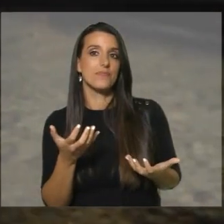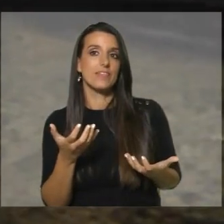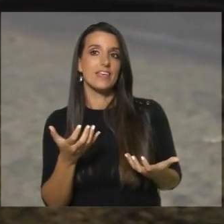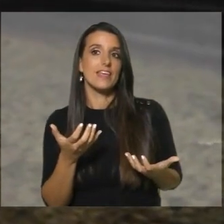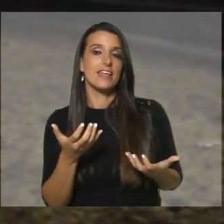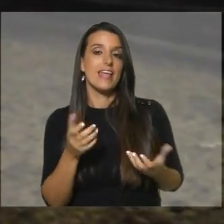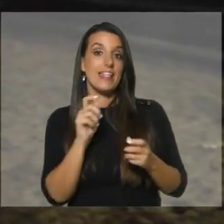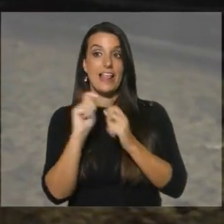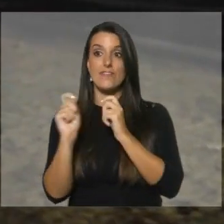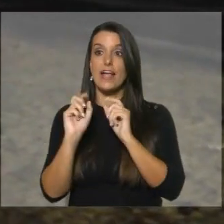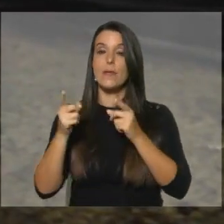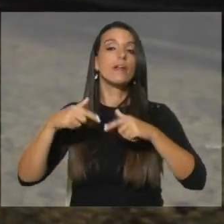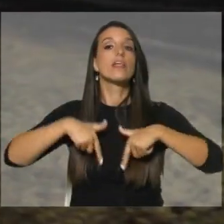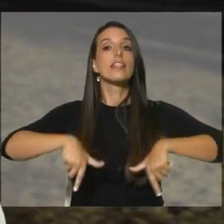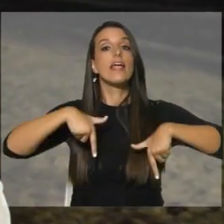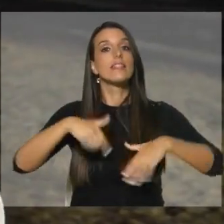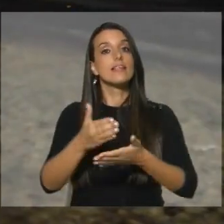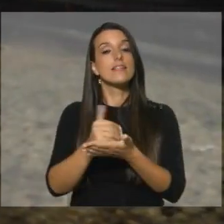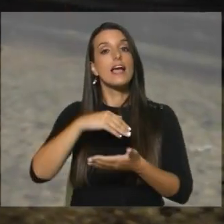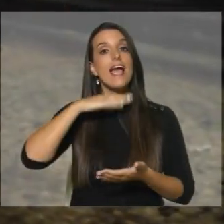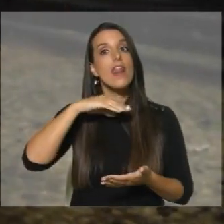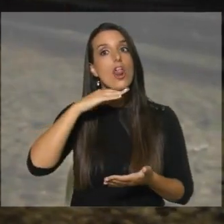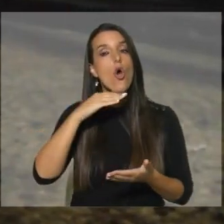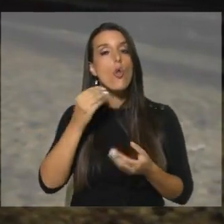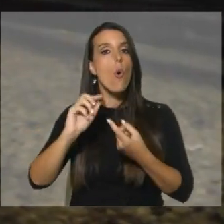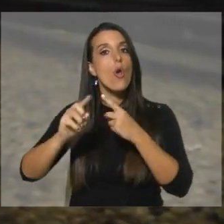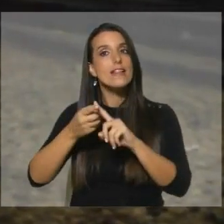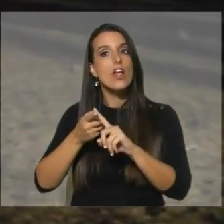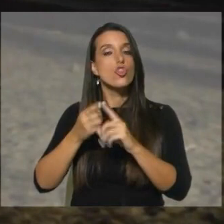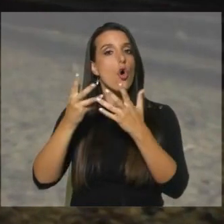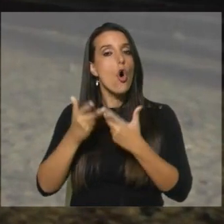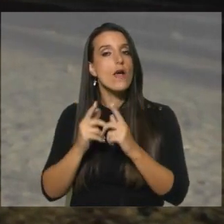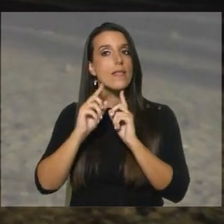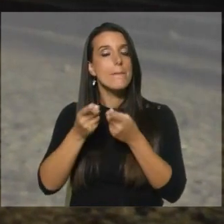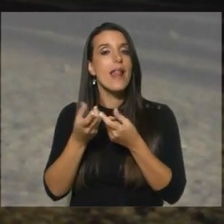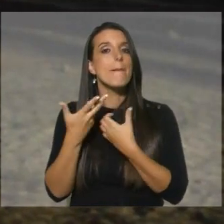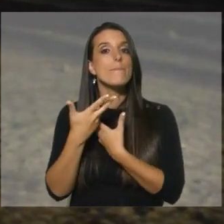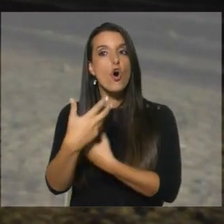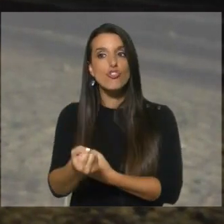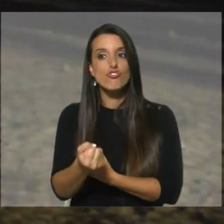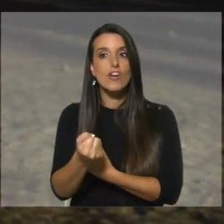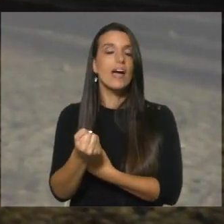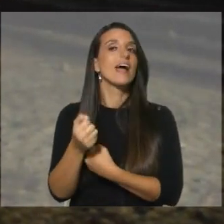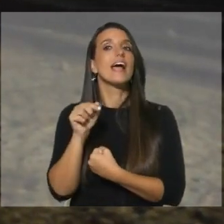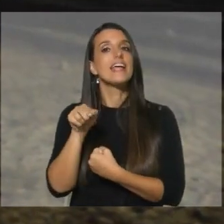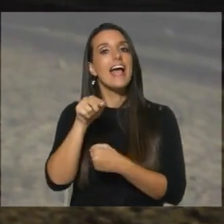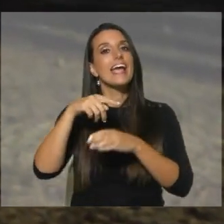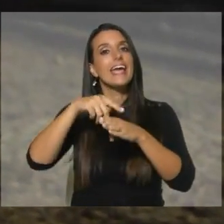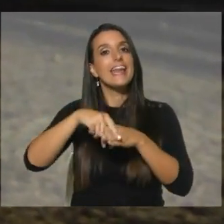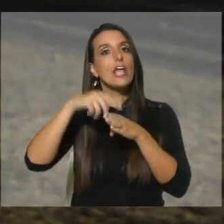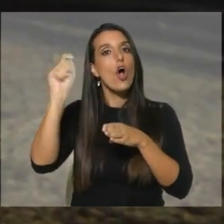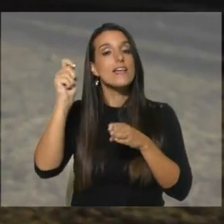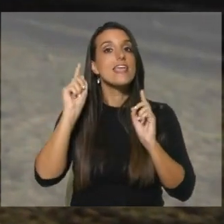traerles la palabra también de la Intendencia de Canelones, de alguna manera coorganizadores y que apoyan estas criollas,